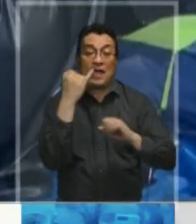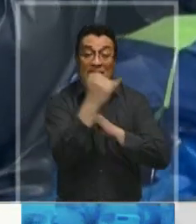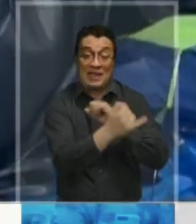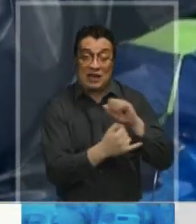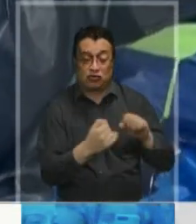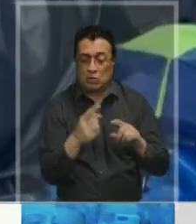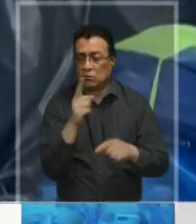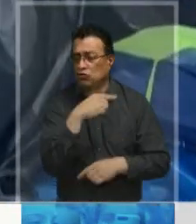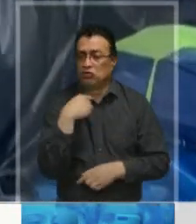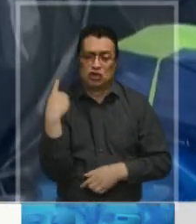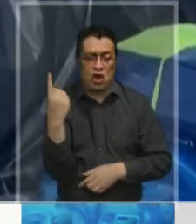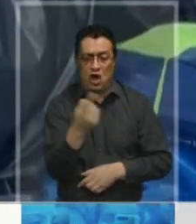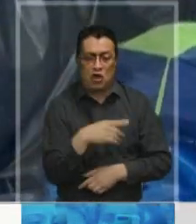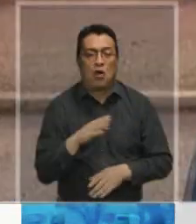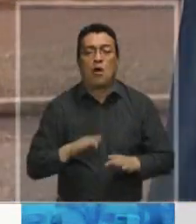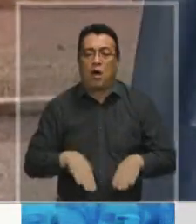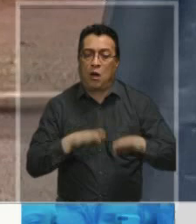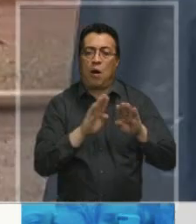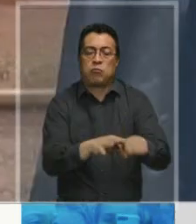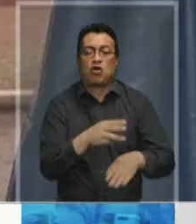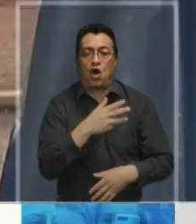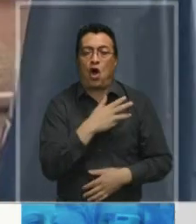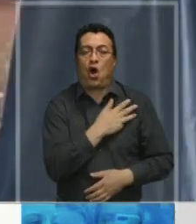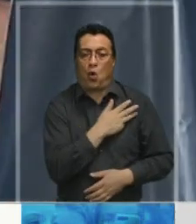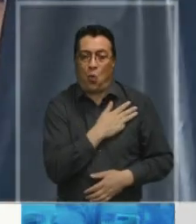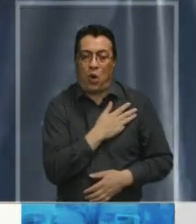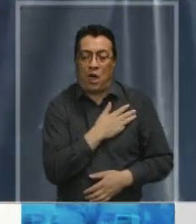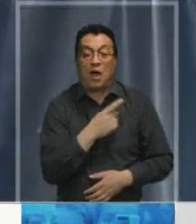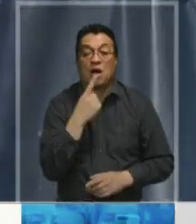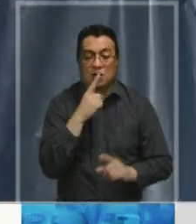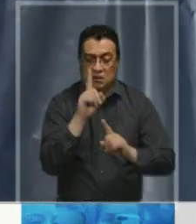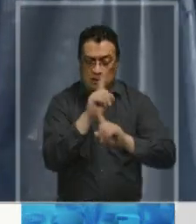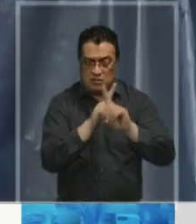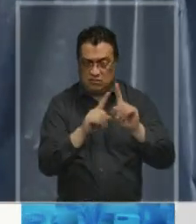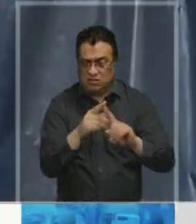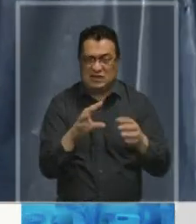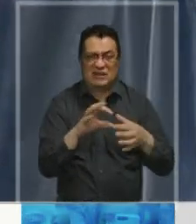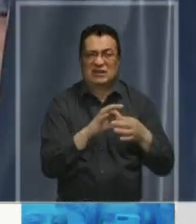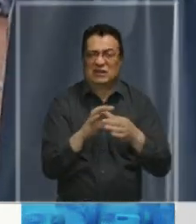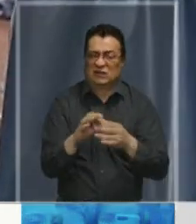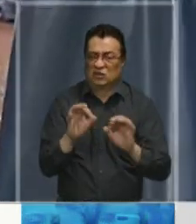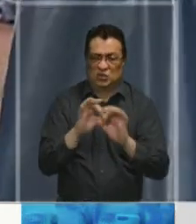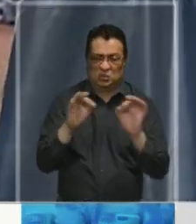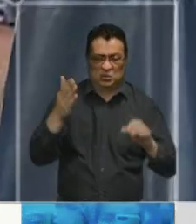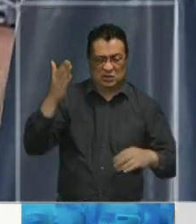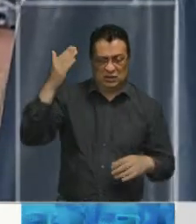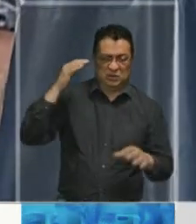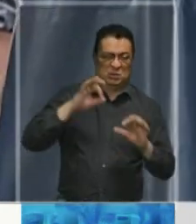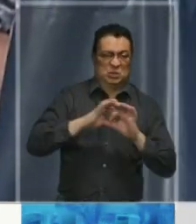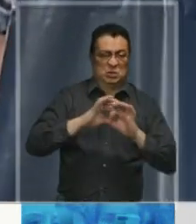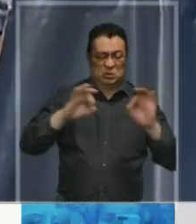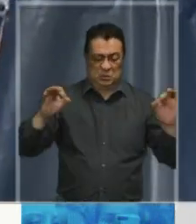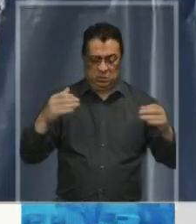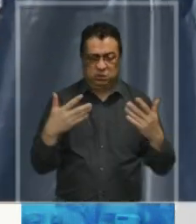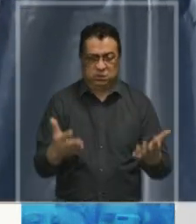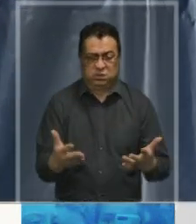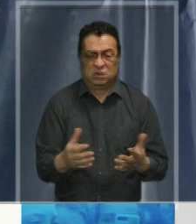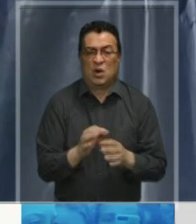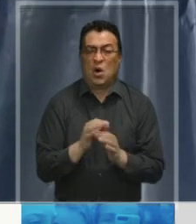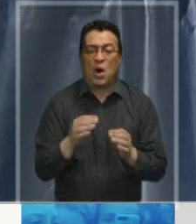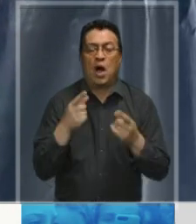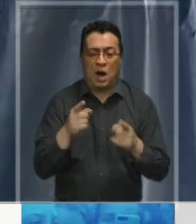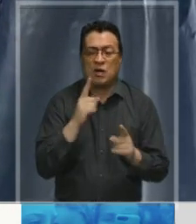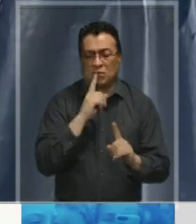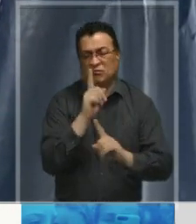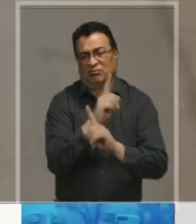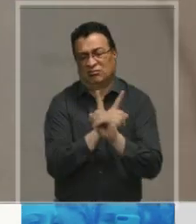en pleno ha dado el apoyo a Lula da Silva, ha cuestionado lo que ocurrió en este país, un hecho inédito y que sigue siendo muy cuestionado.